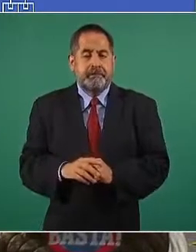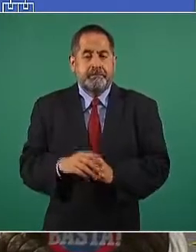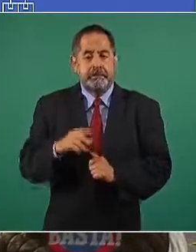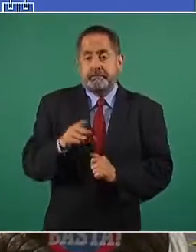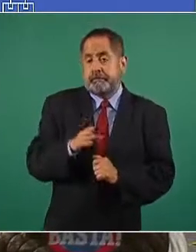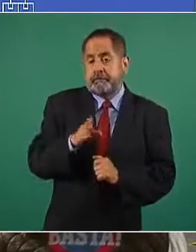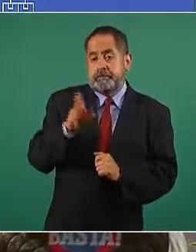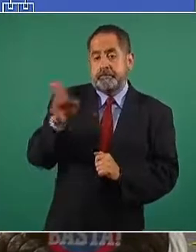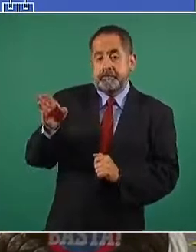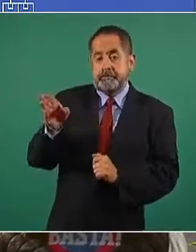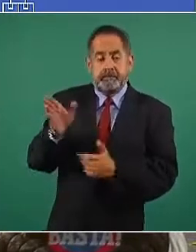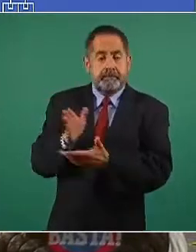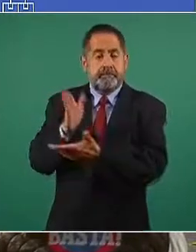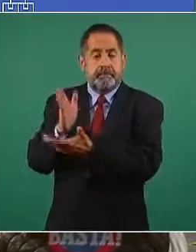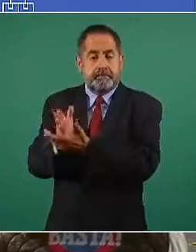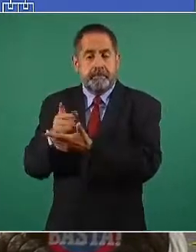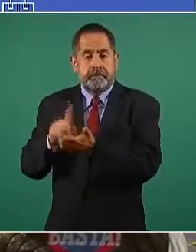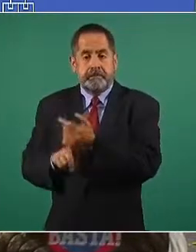Luego, esta parada,